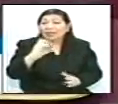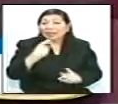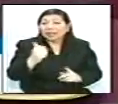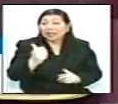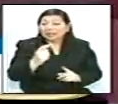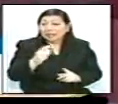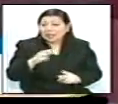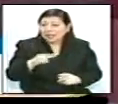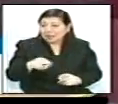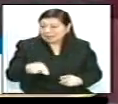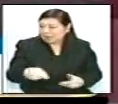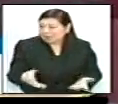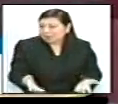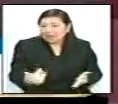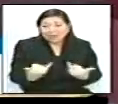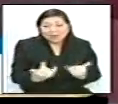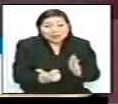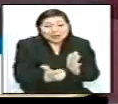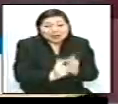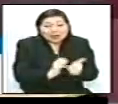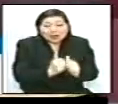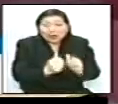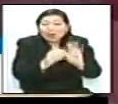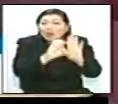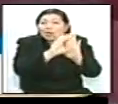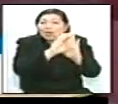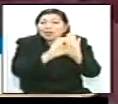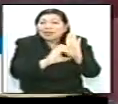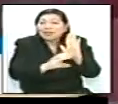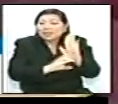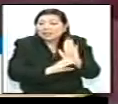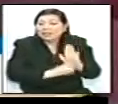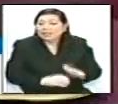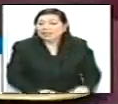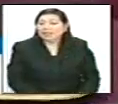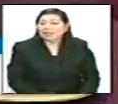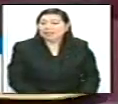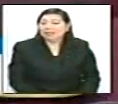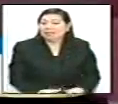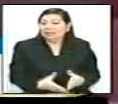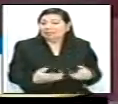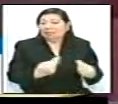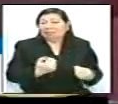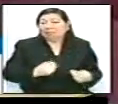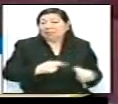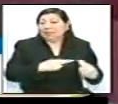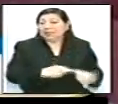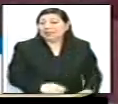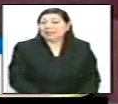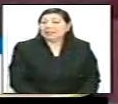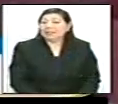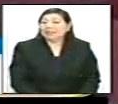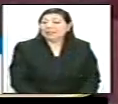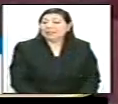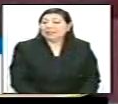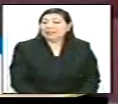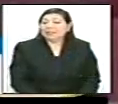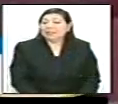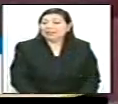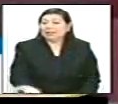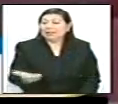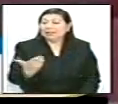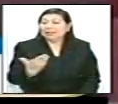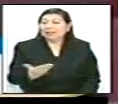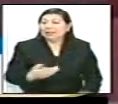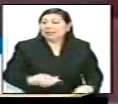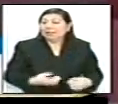y hay leyes. Esta es una ley de reforma constitucional. Sería una enorme irresponsabilidad, señora presidenta, someterla